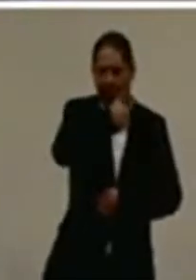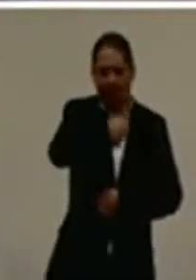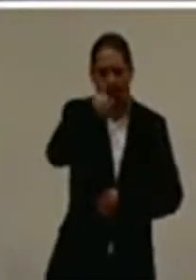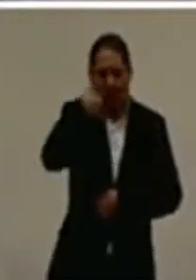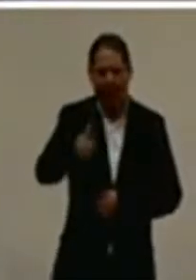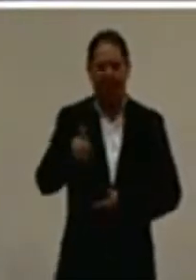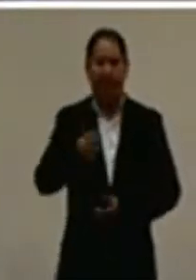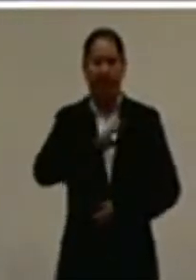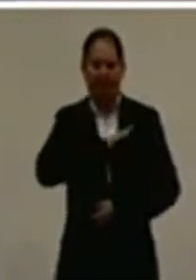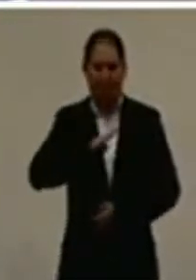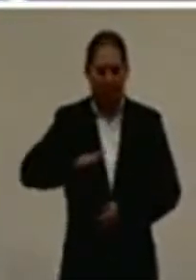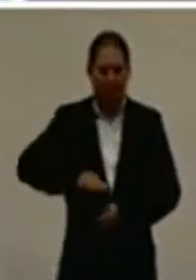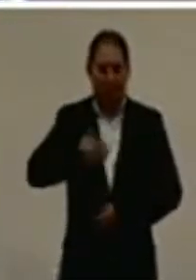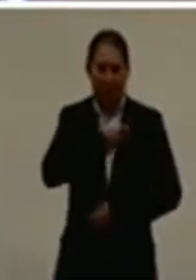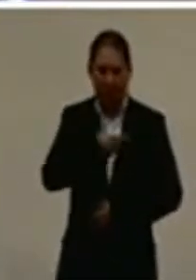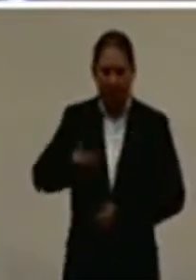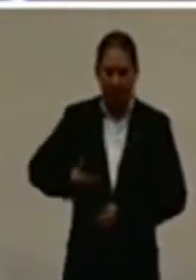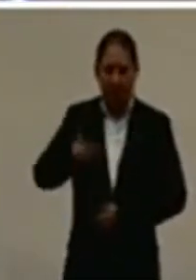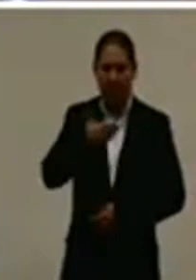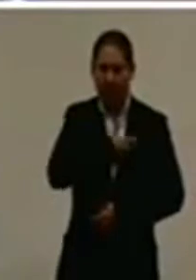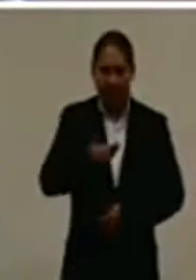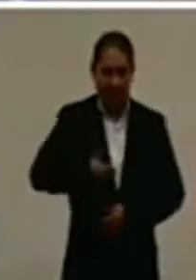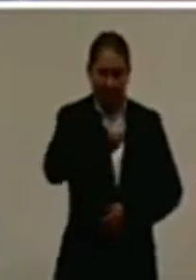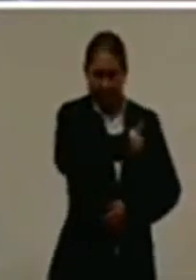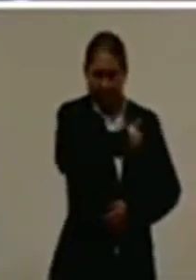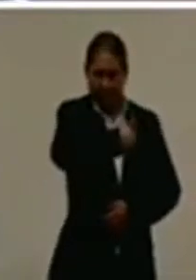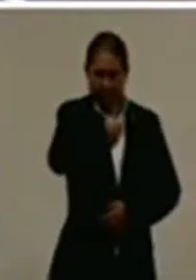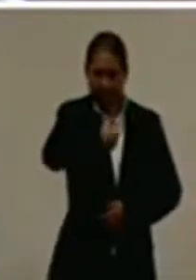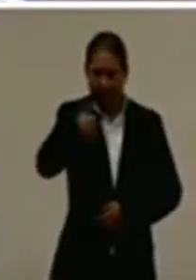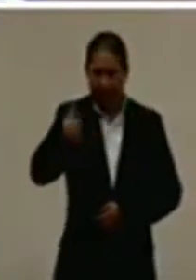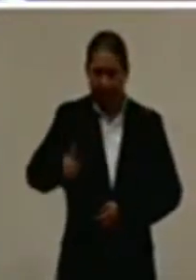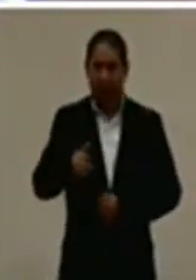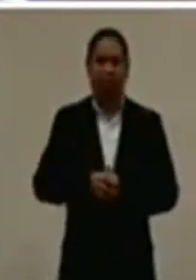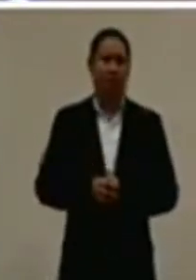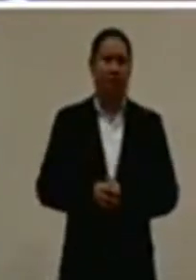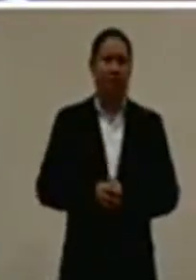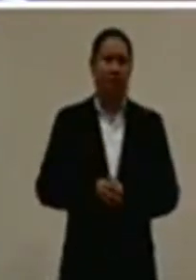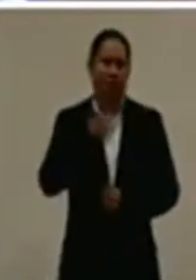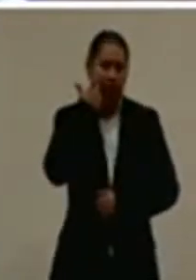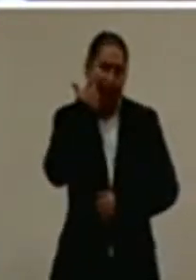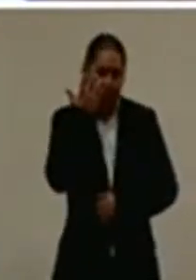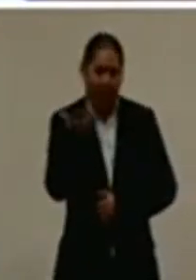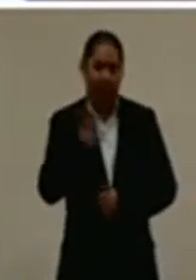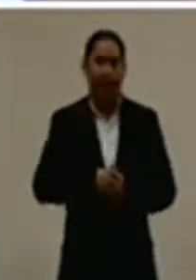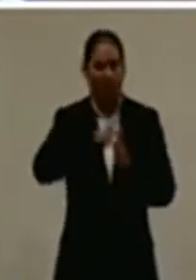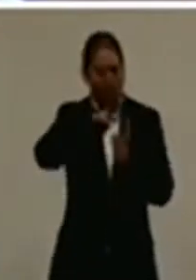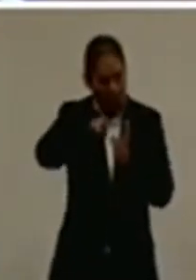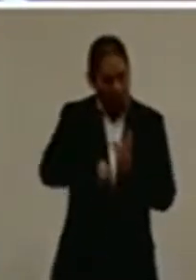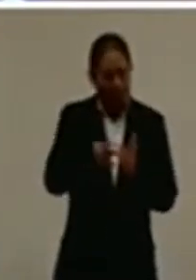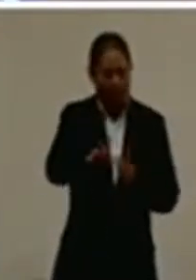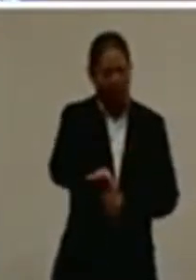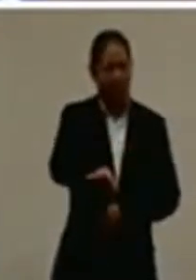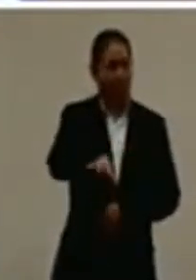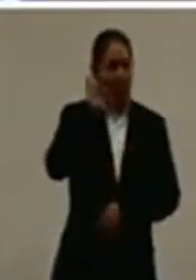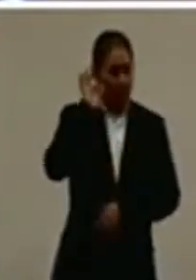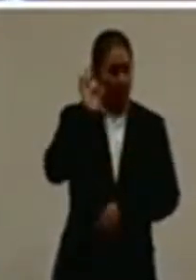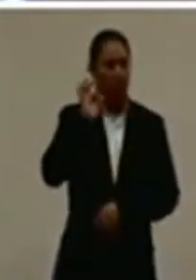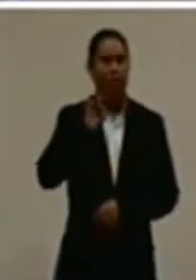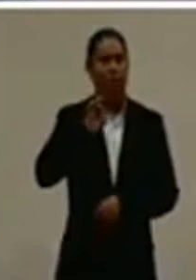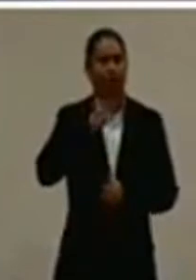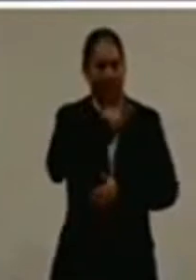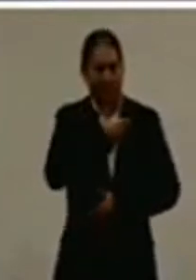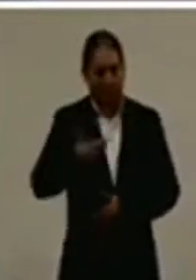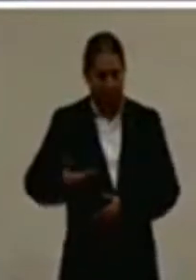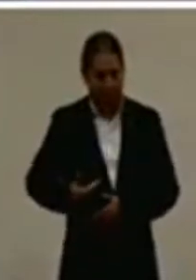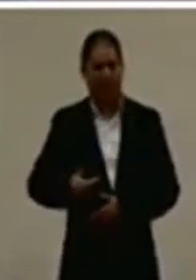alcalde que todos los integrantes de los ayuntamientos que quieran obtenga la intención de la reelección tienen que estar en orden estos tenemos que